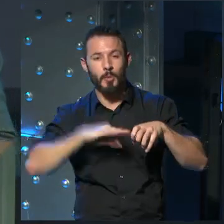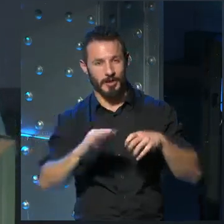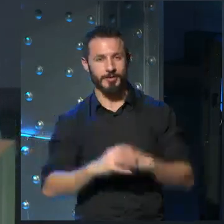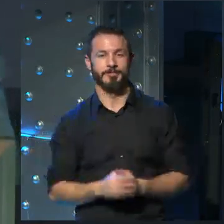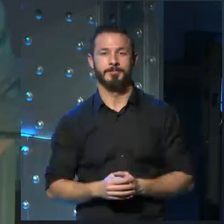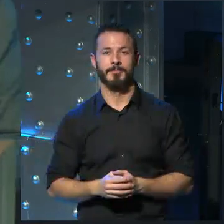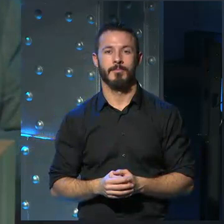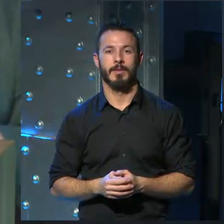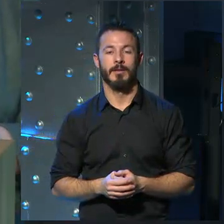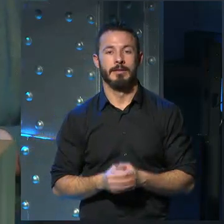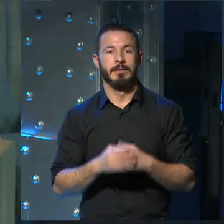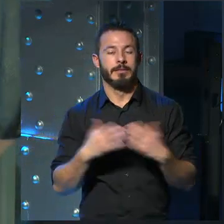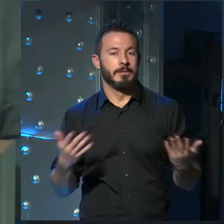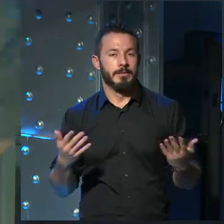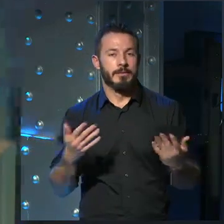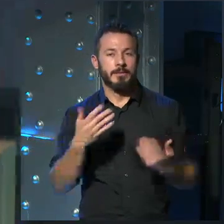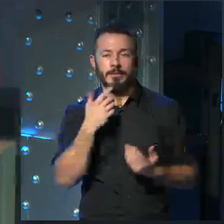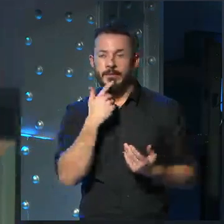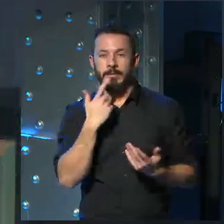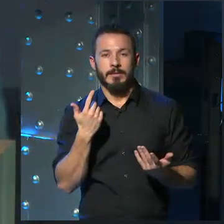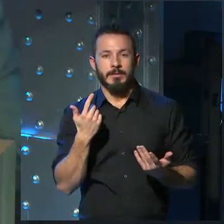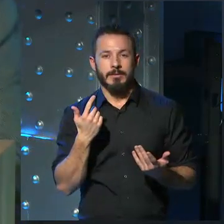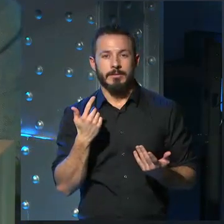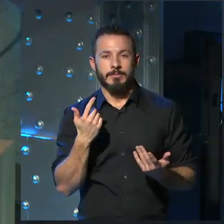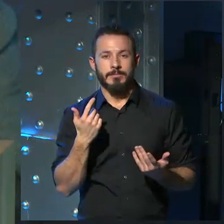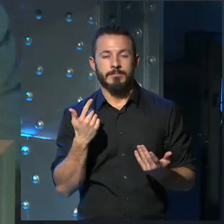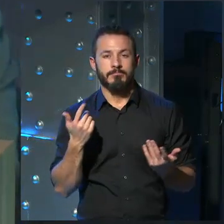Es, digamos,